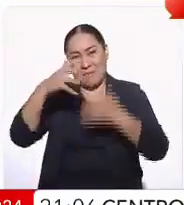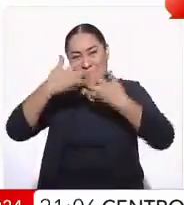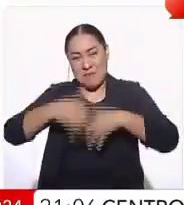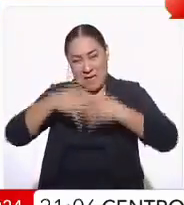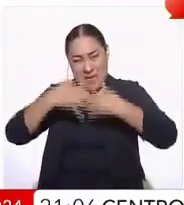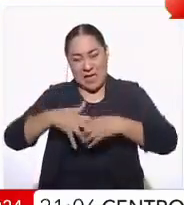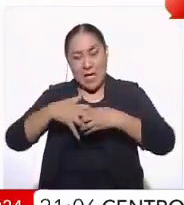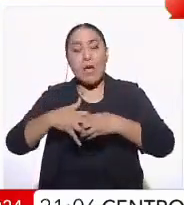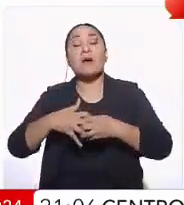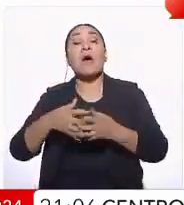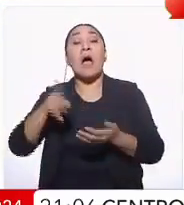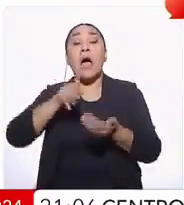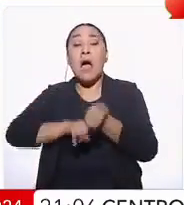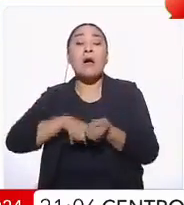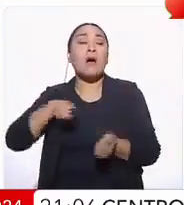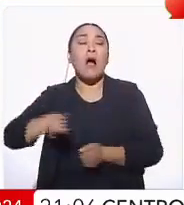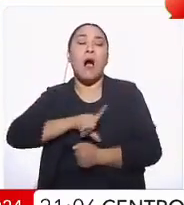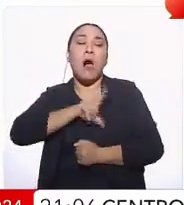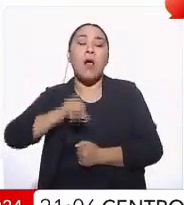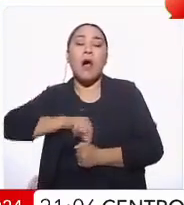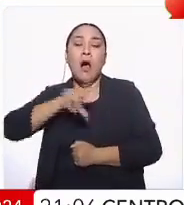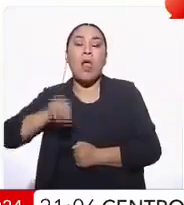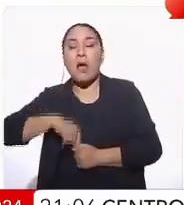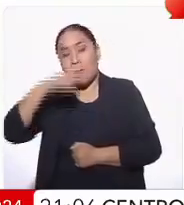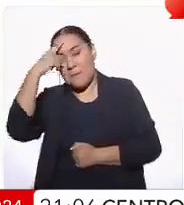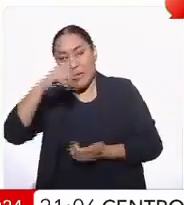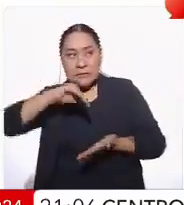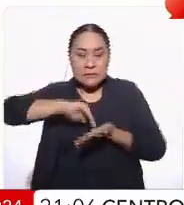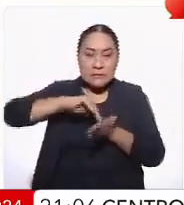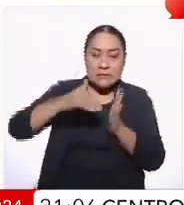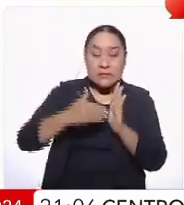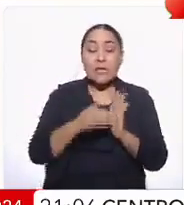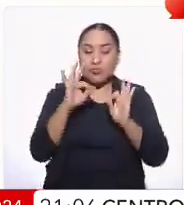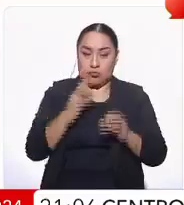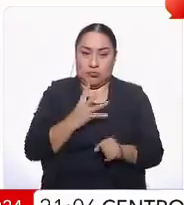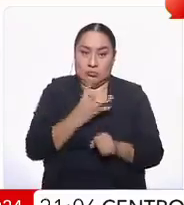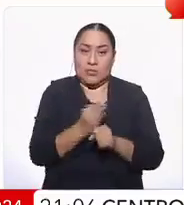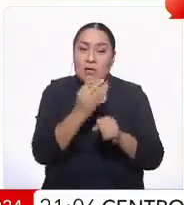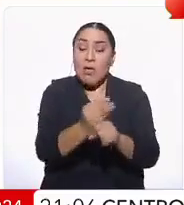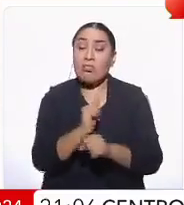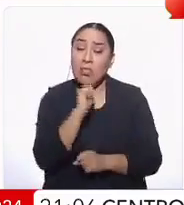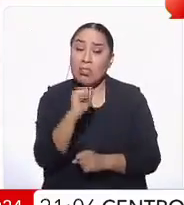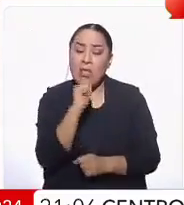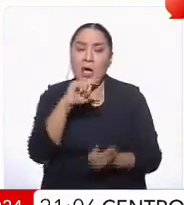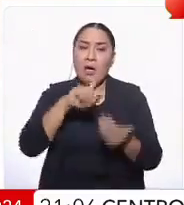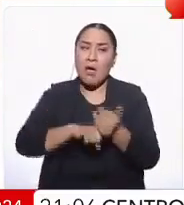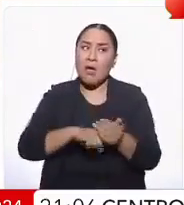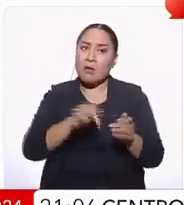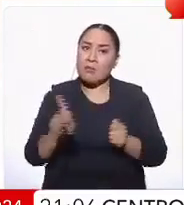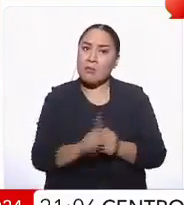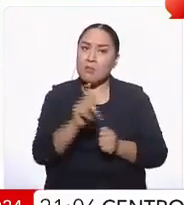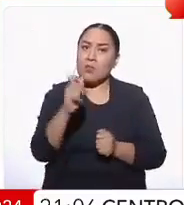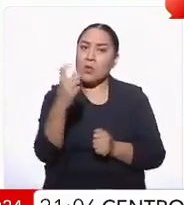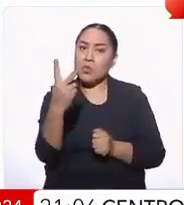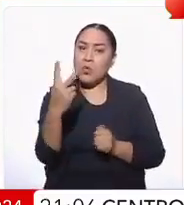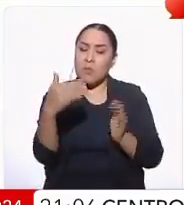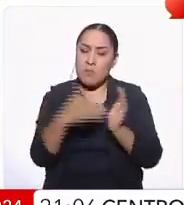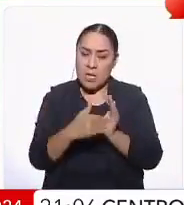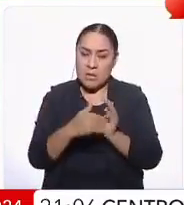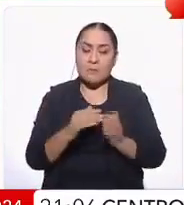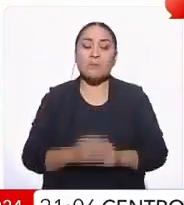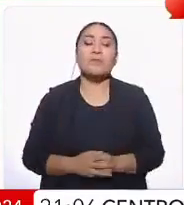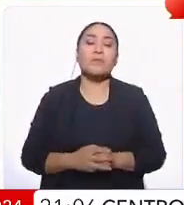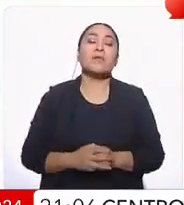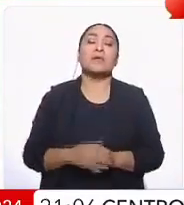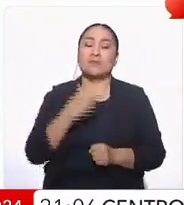hecho uso de prácticas dilatorias para evadir el resarcimiento del daño a 22,000 víctimas. La última